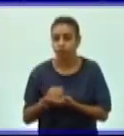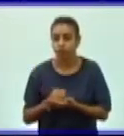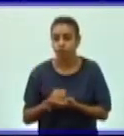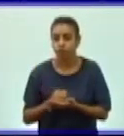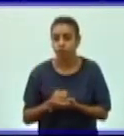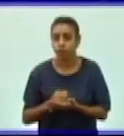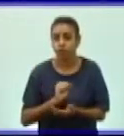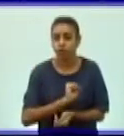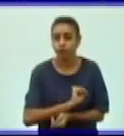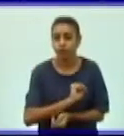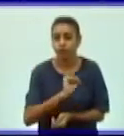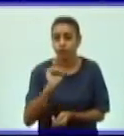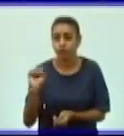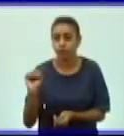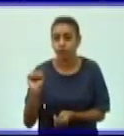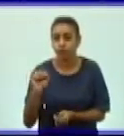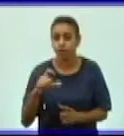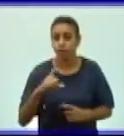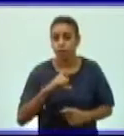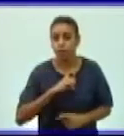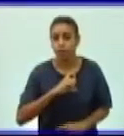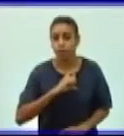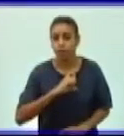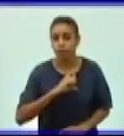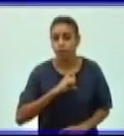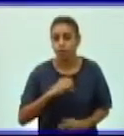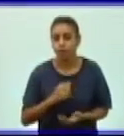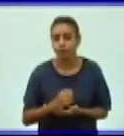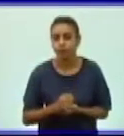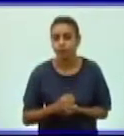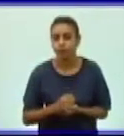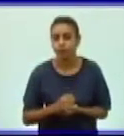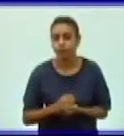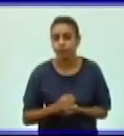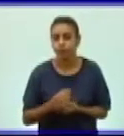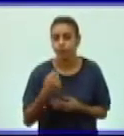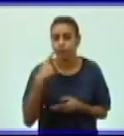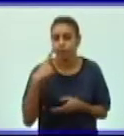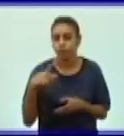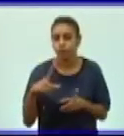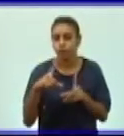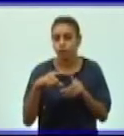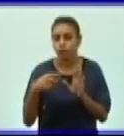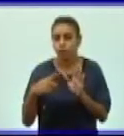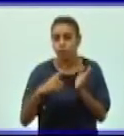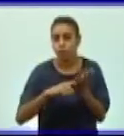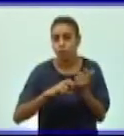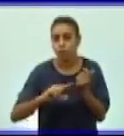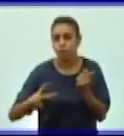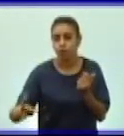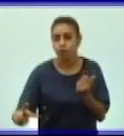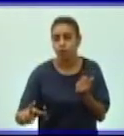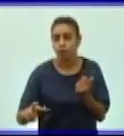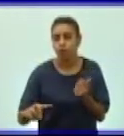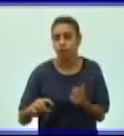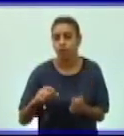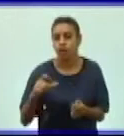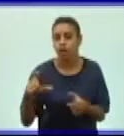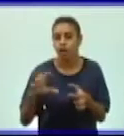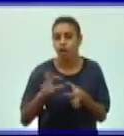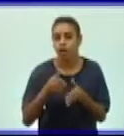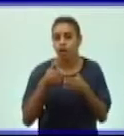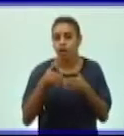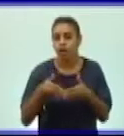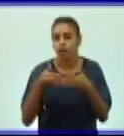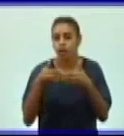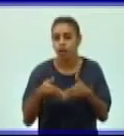que alcanzaron medalla en el concurso nacional de matemáticas. Fíjense, ahí está representar las provincias de Granma, Santiago, ahí búsquese para ver si ve